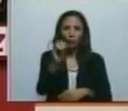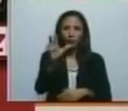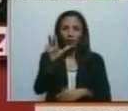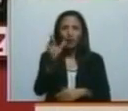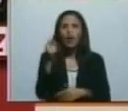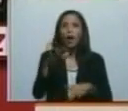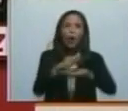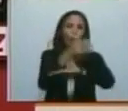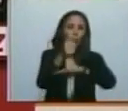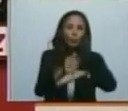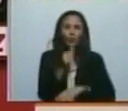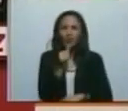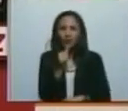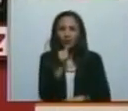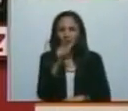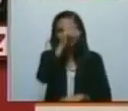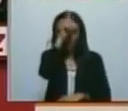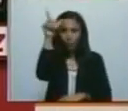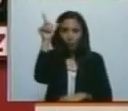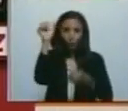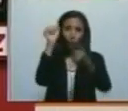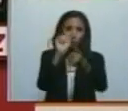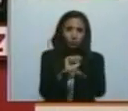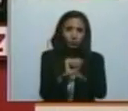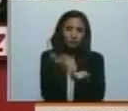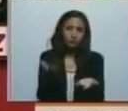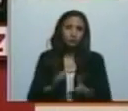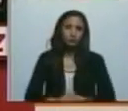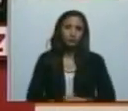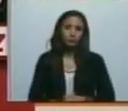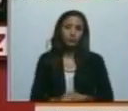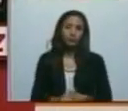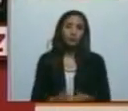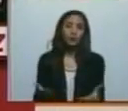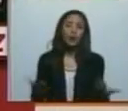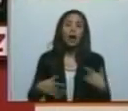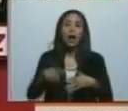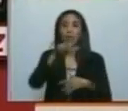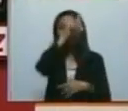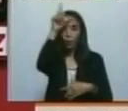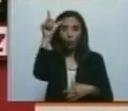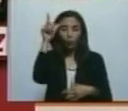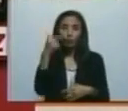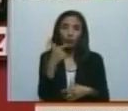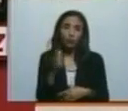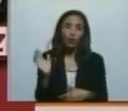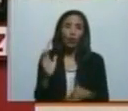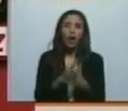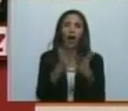preso, cuando fue Leopoldo López el que llamó al exterminio entre